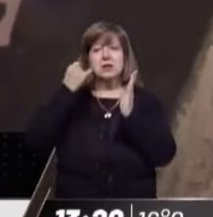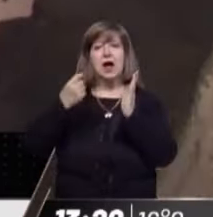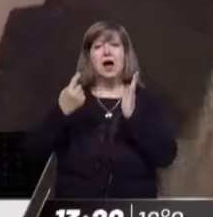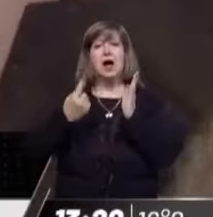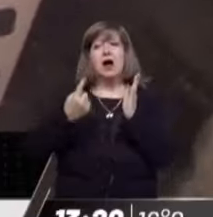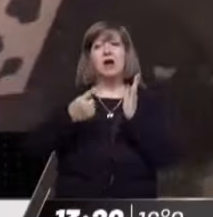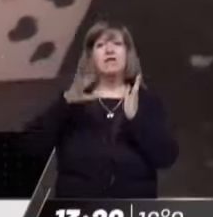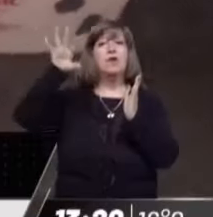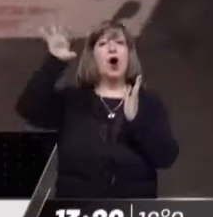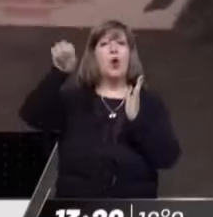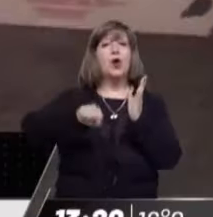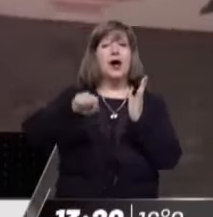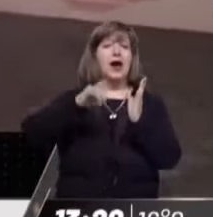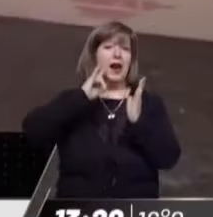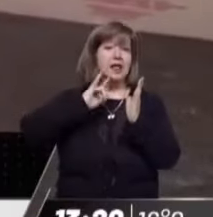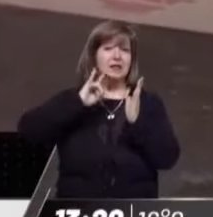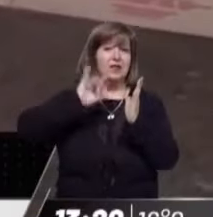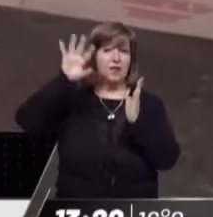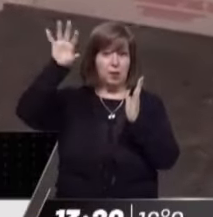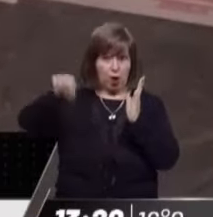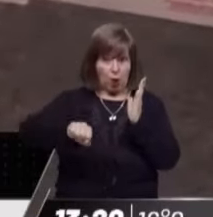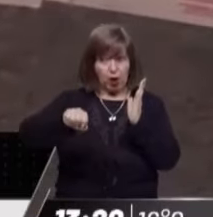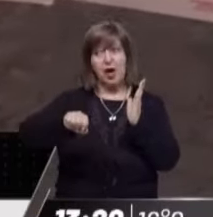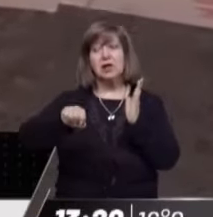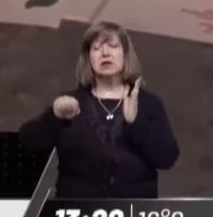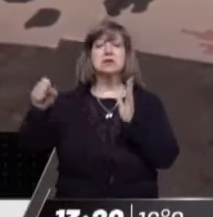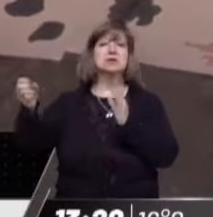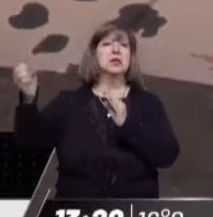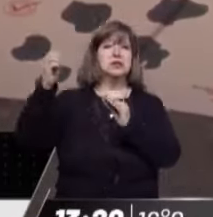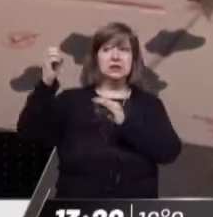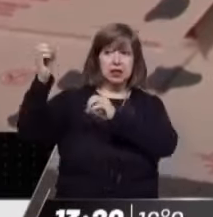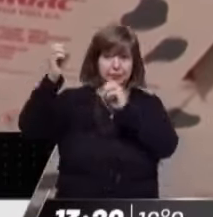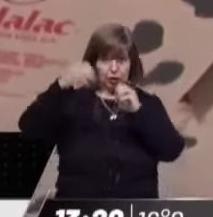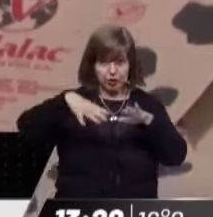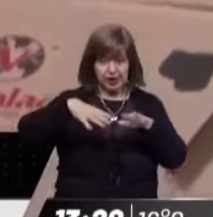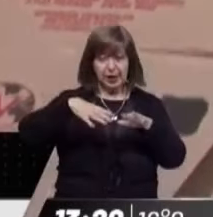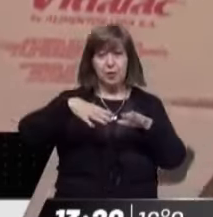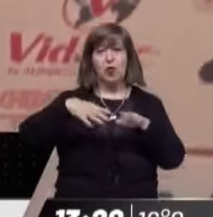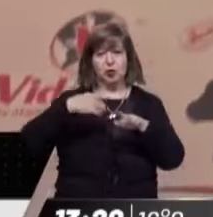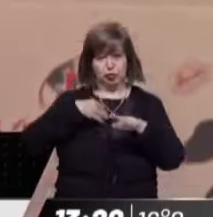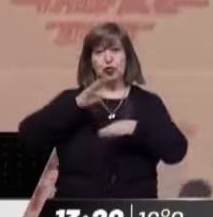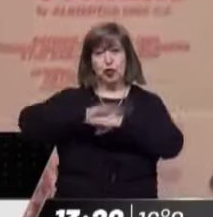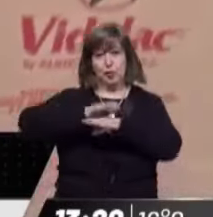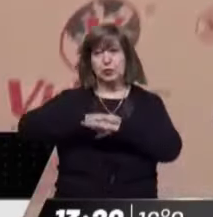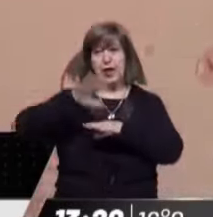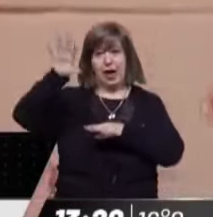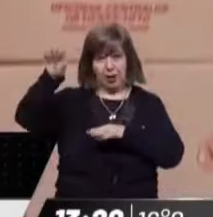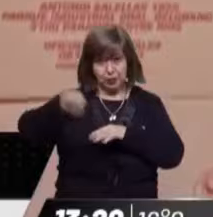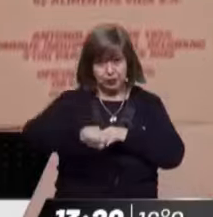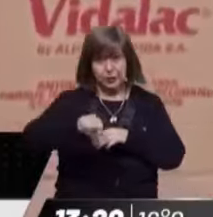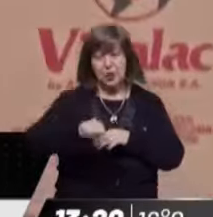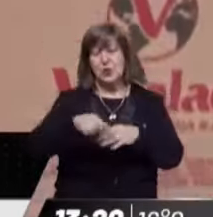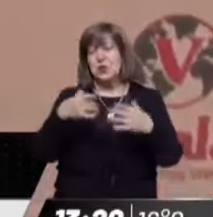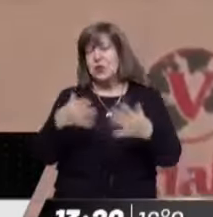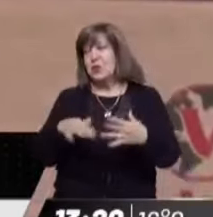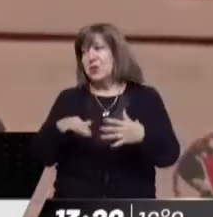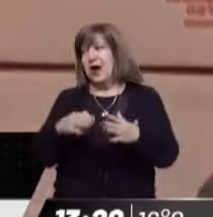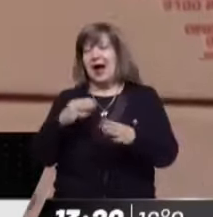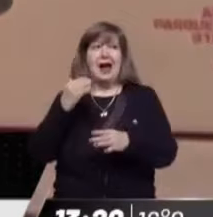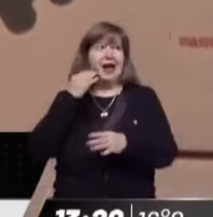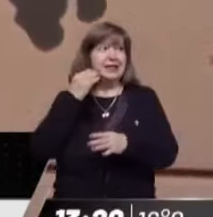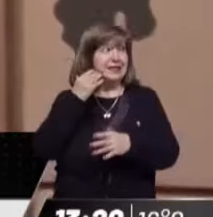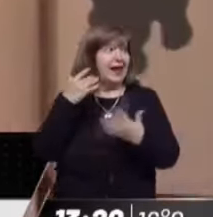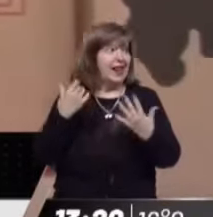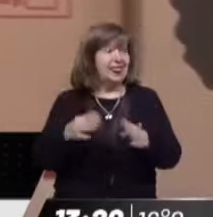en ese momento ya le dijimos a la gente que se iba a entregar y bueno eh No quiero para imaginarme lo que va a serc esta tarde Pero